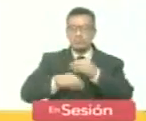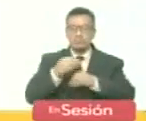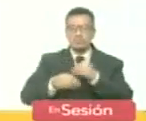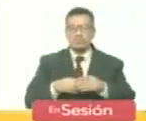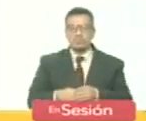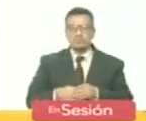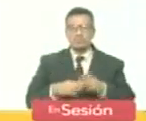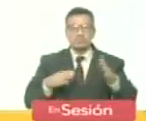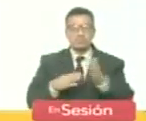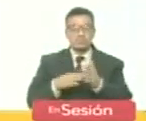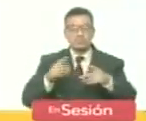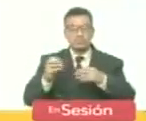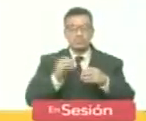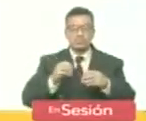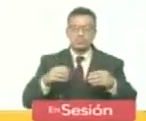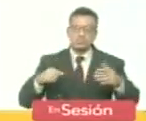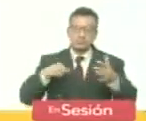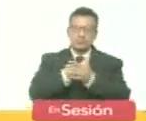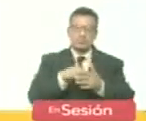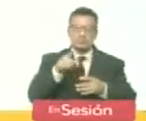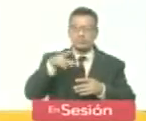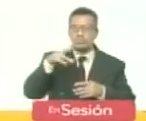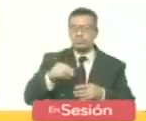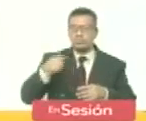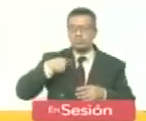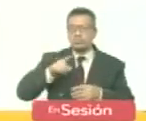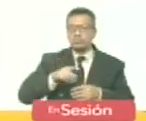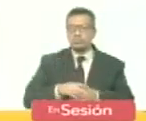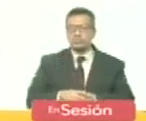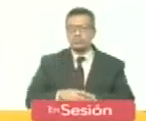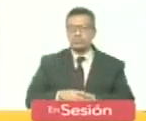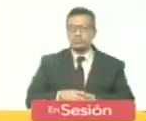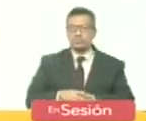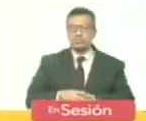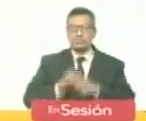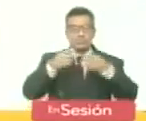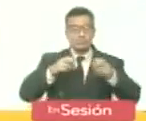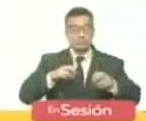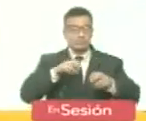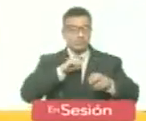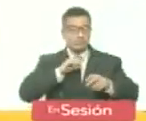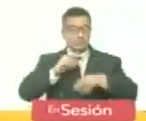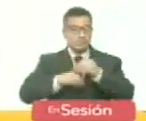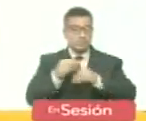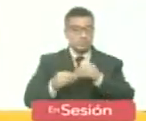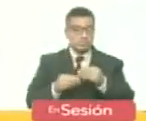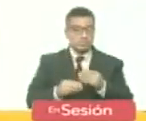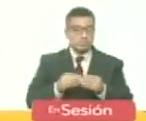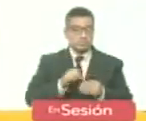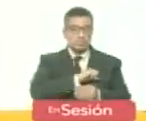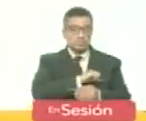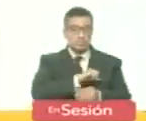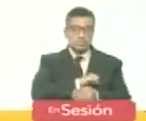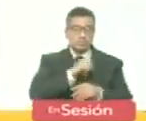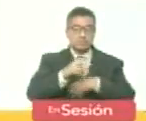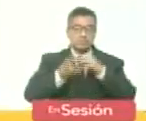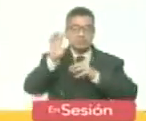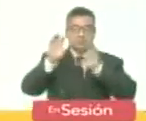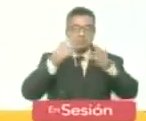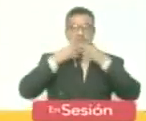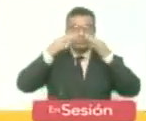Las sanciones y el bloqueo no son unas tímidas medidas de un país a otro. Es un